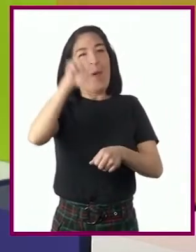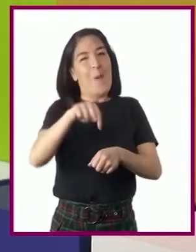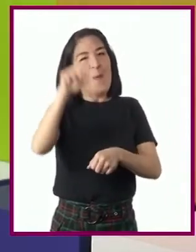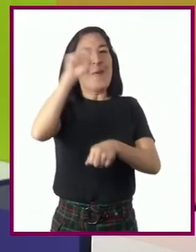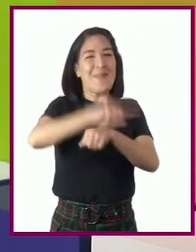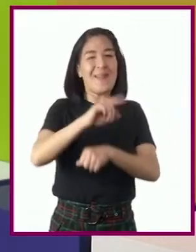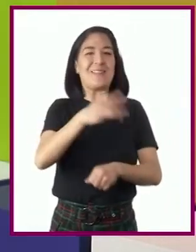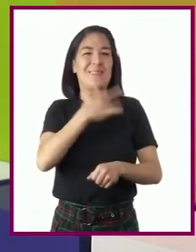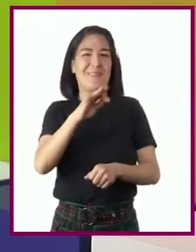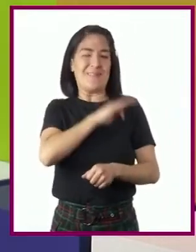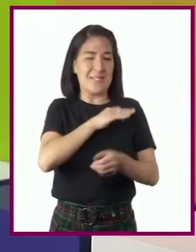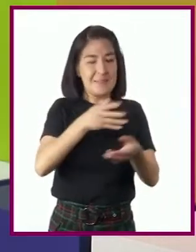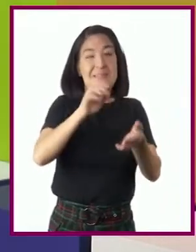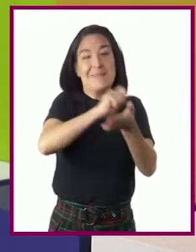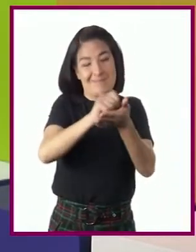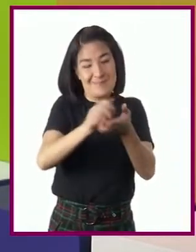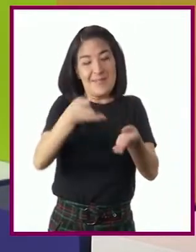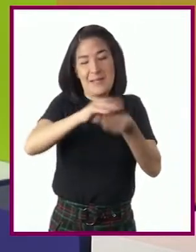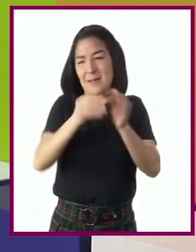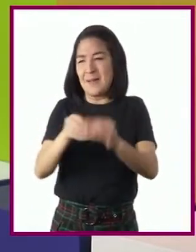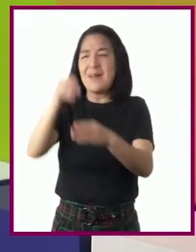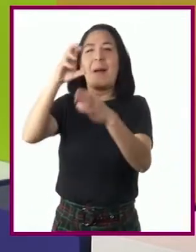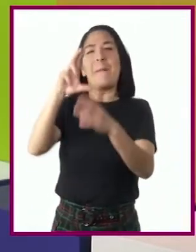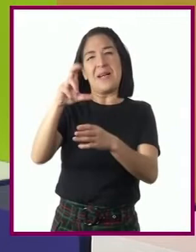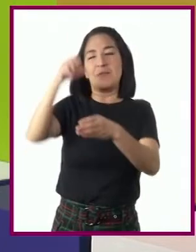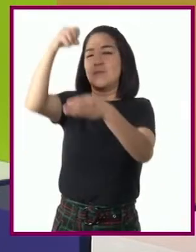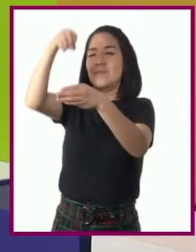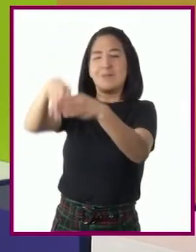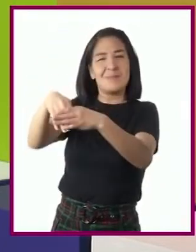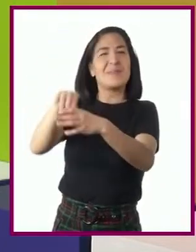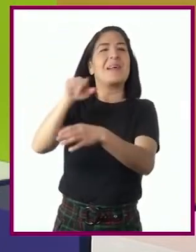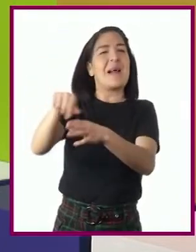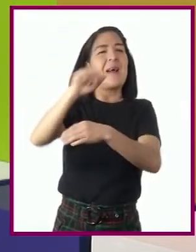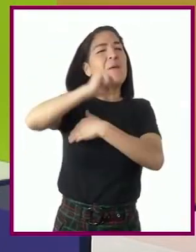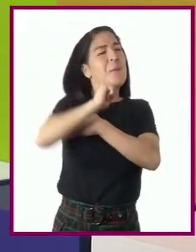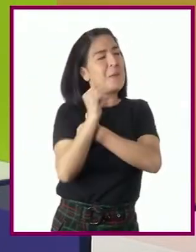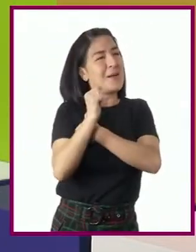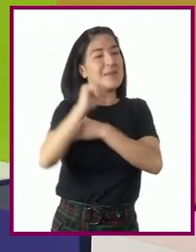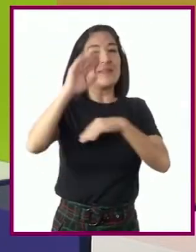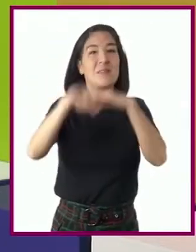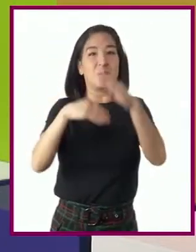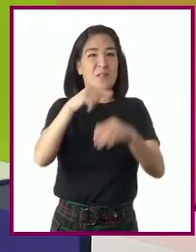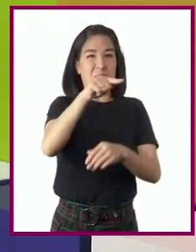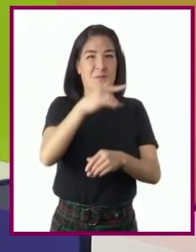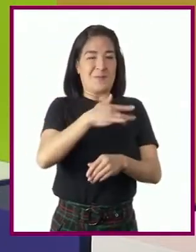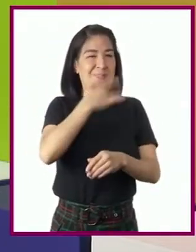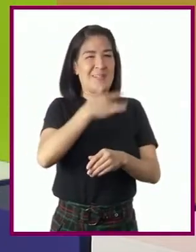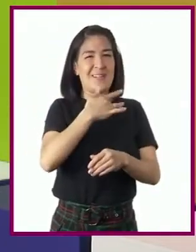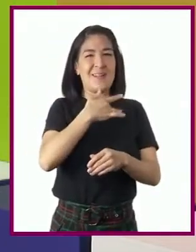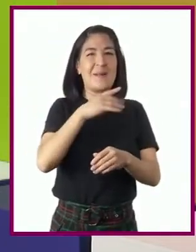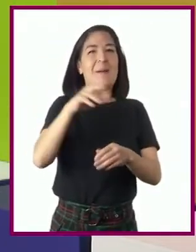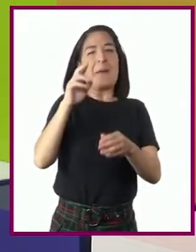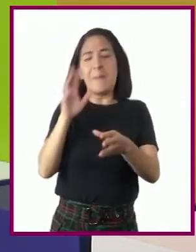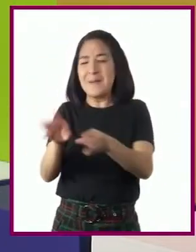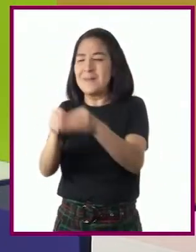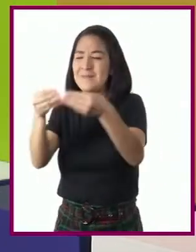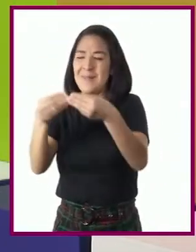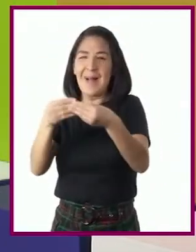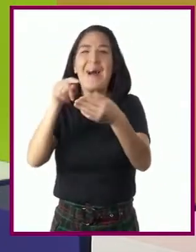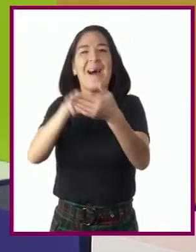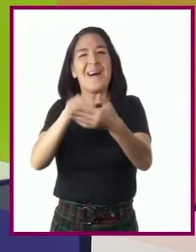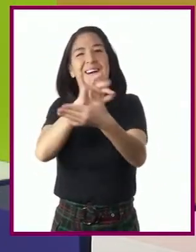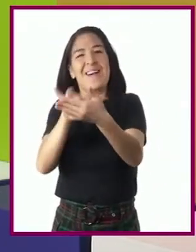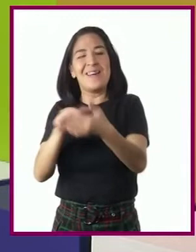Cuando gusten, podrán volver a leerlos y experimentar ese agradable sentimiento. Y mejor aún,